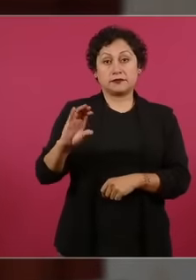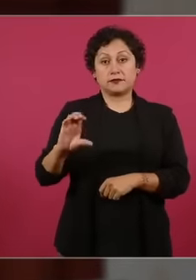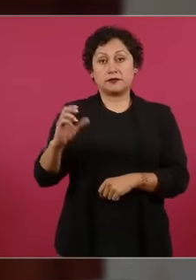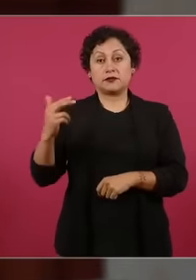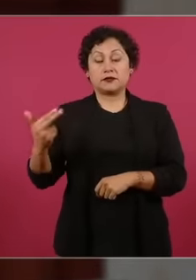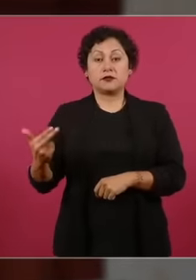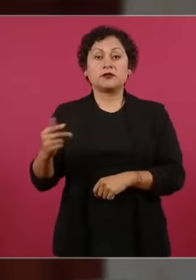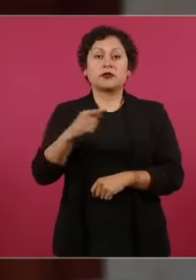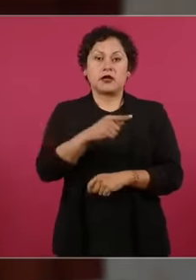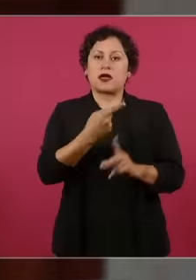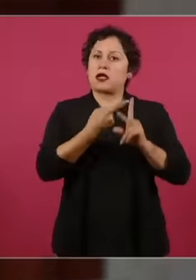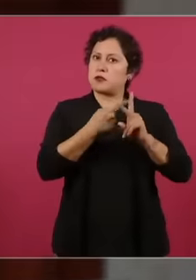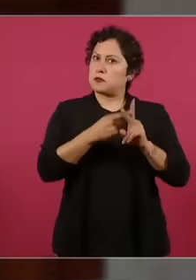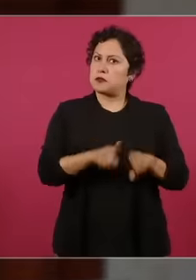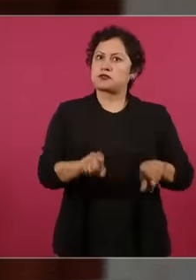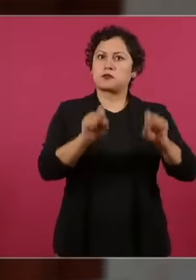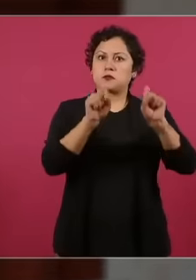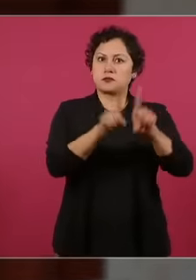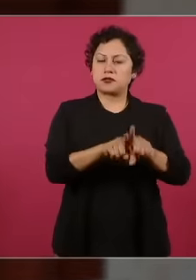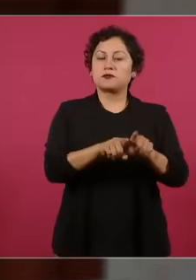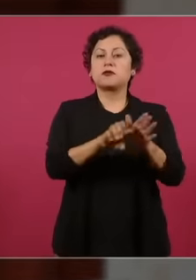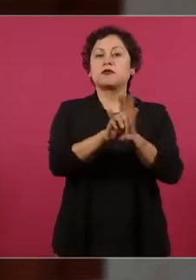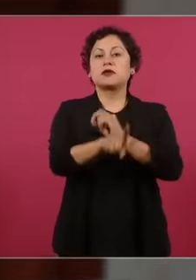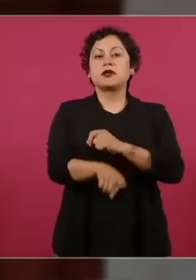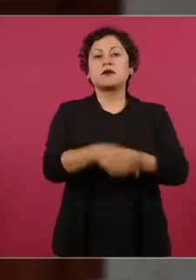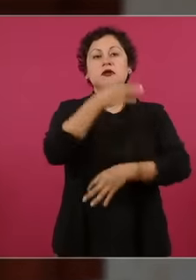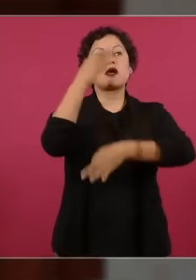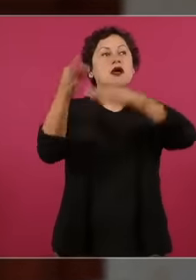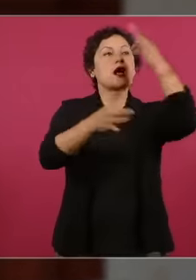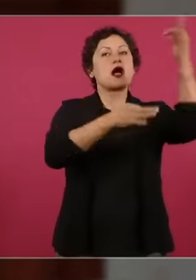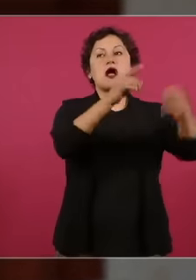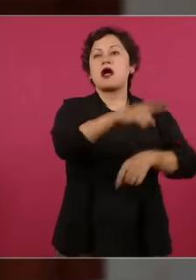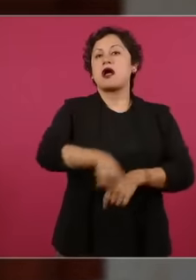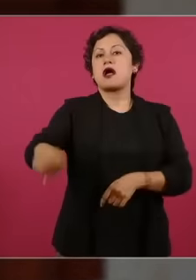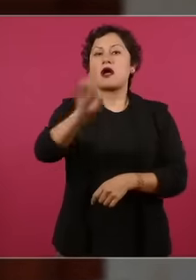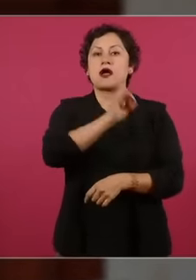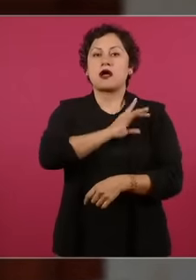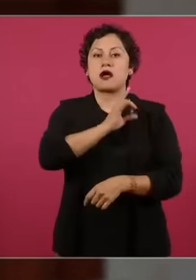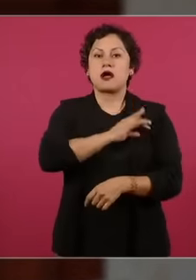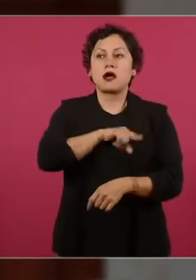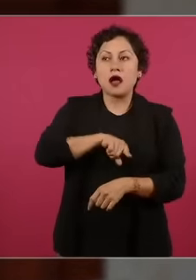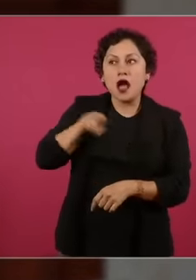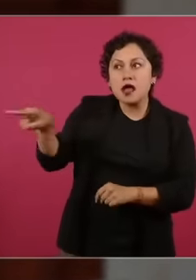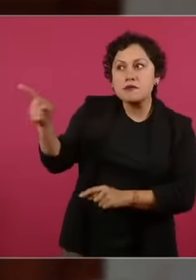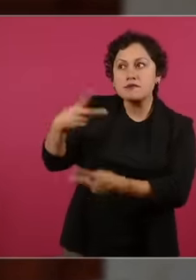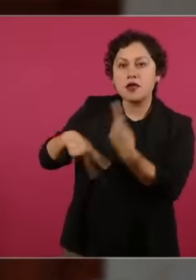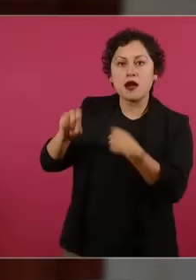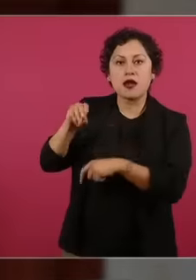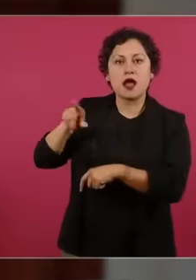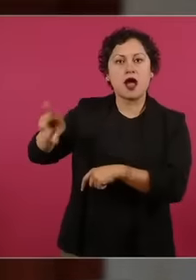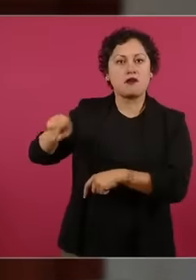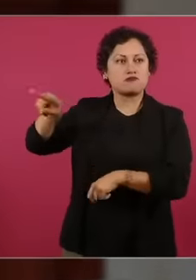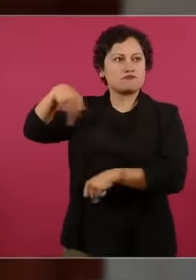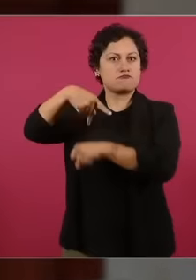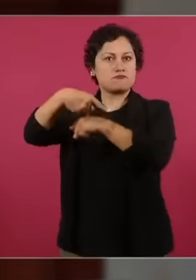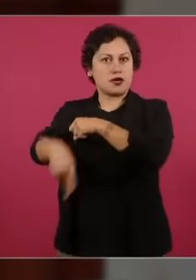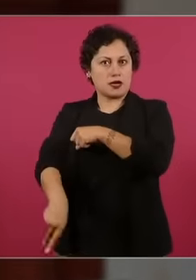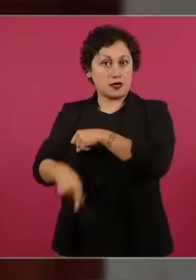polarización con la campaña del miedo, que usted era un peligro para México. Y de ahí se empezó a